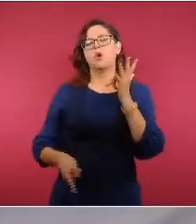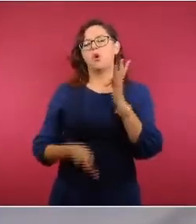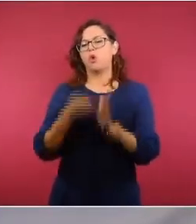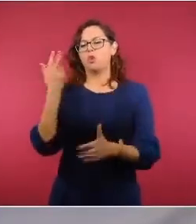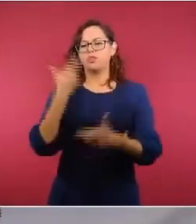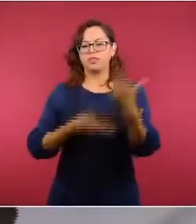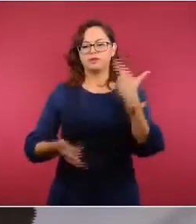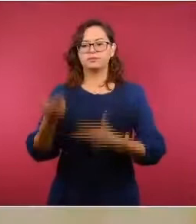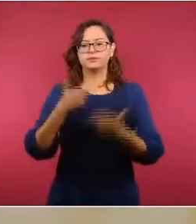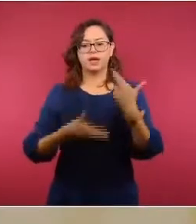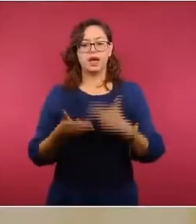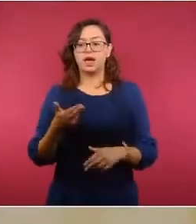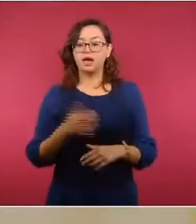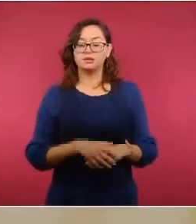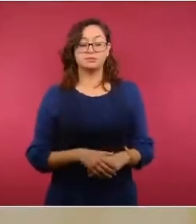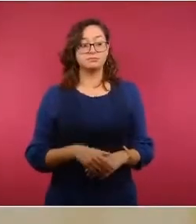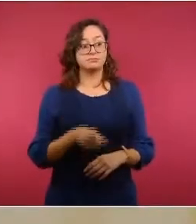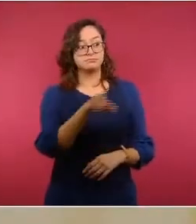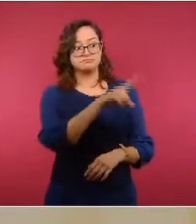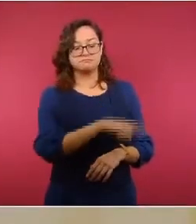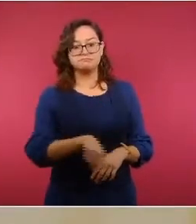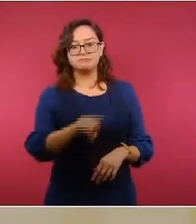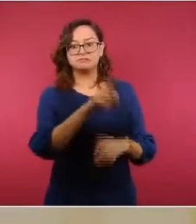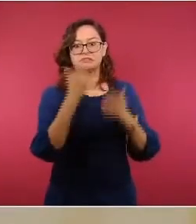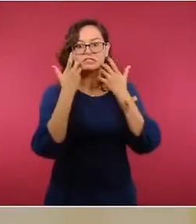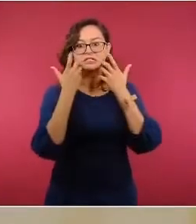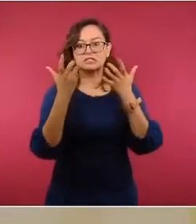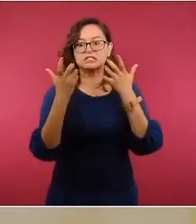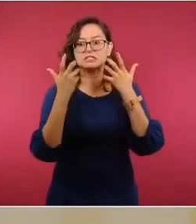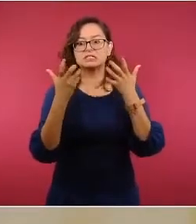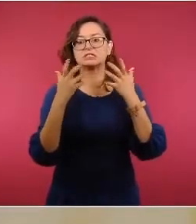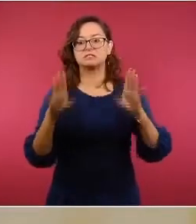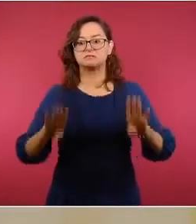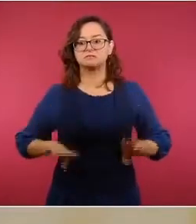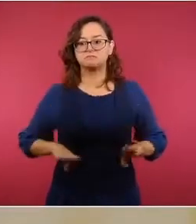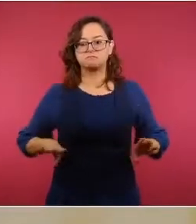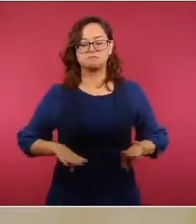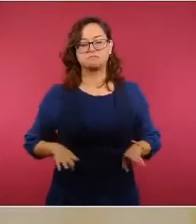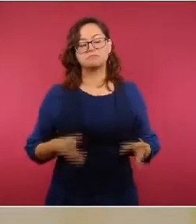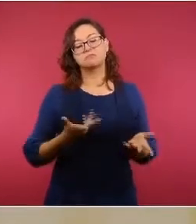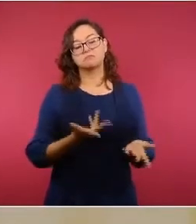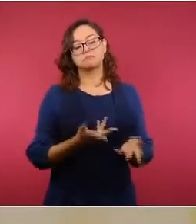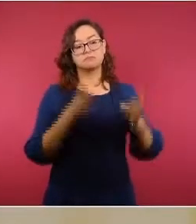Esa es una característica de la oposición conservadora.